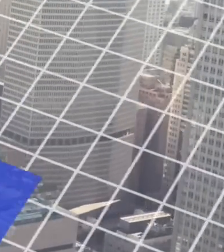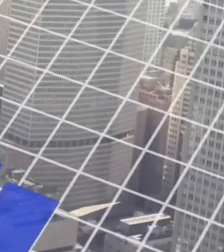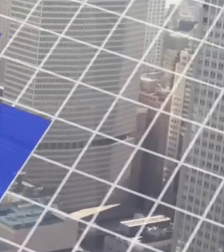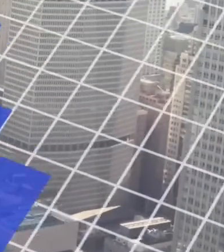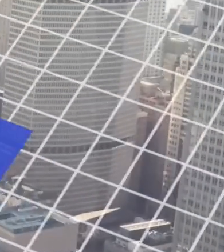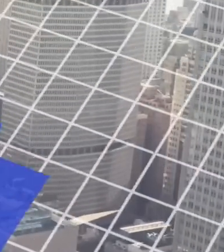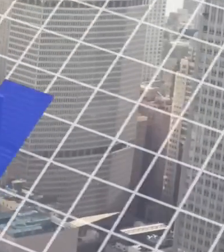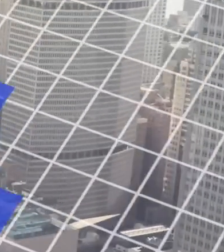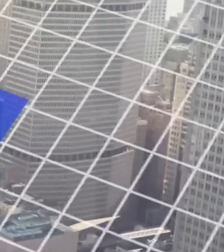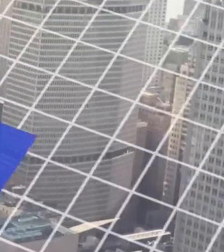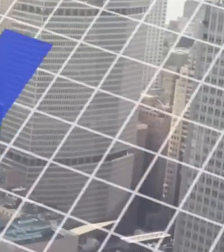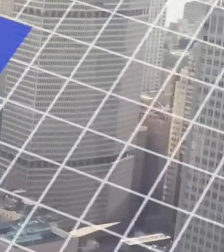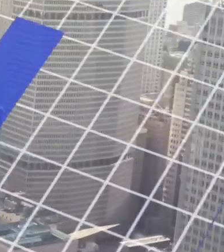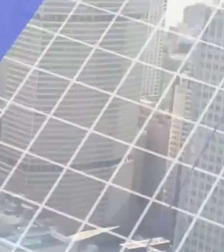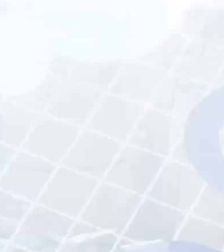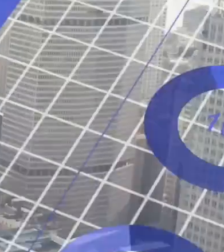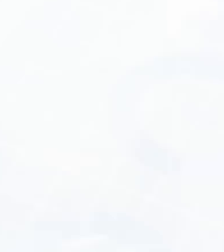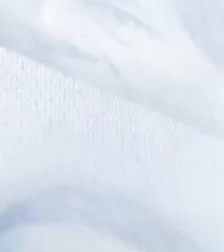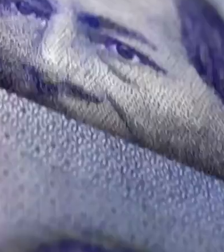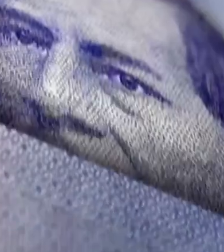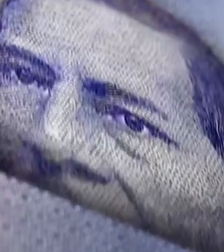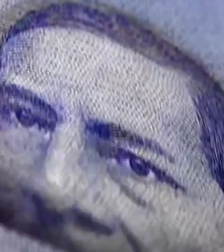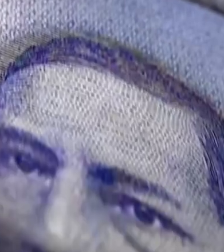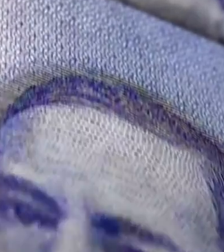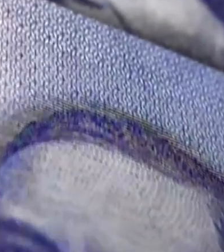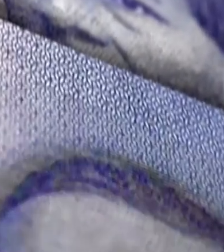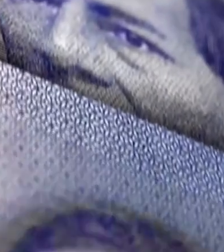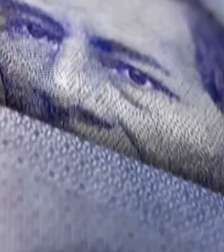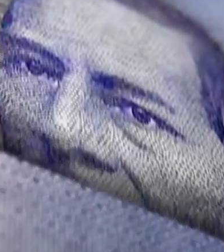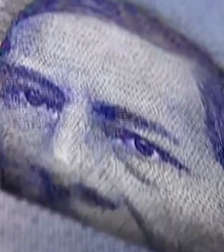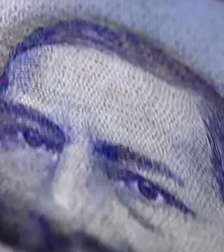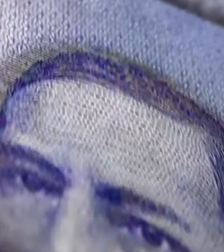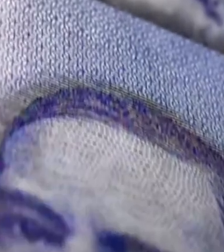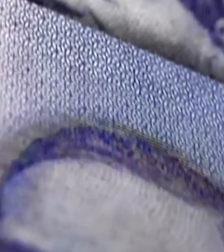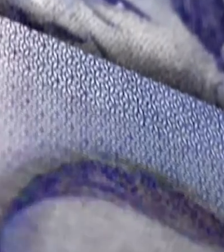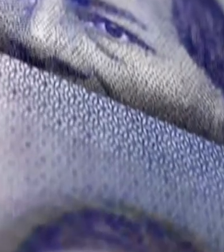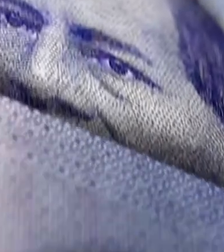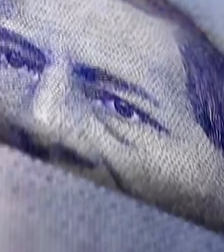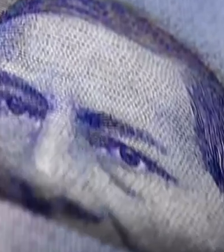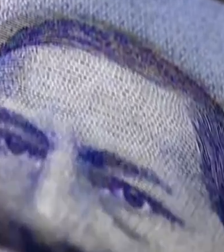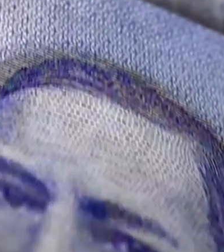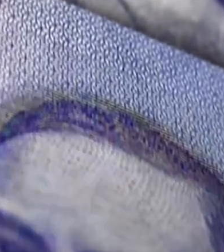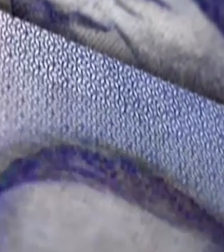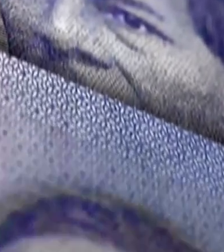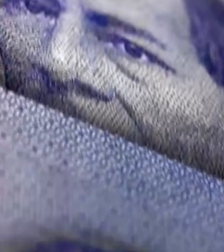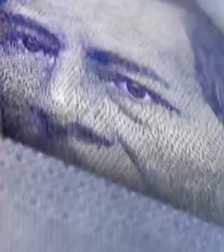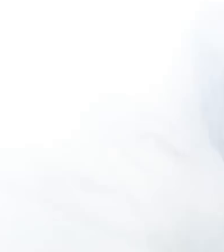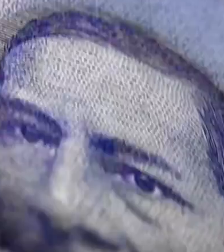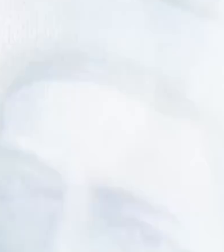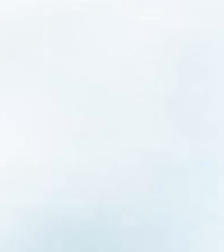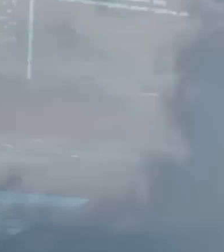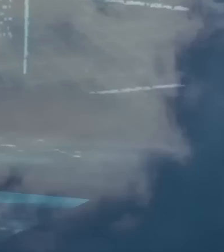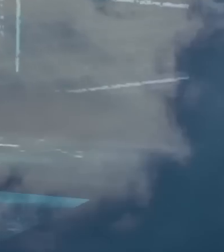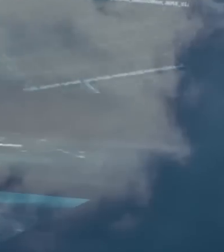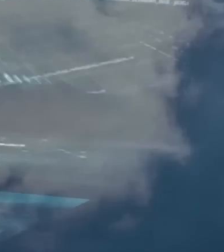de desarrollo económico para el bienestar. El objetivo es que el sector privado invierta en el país como parte del Plan